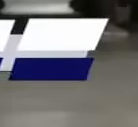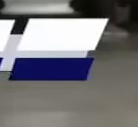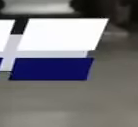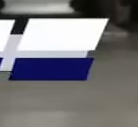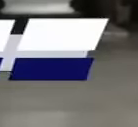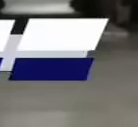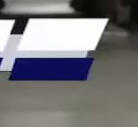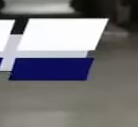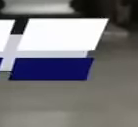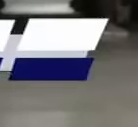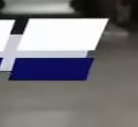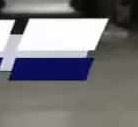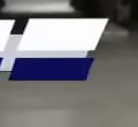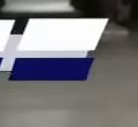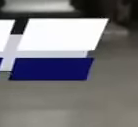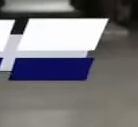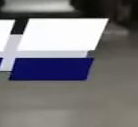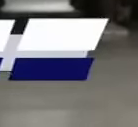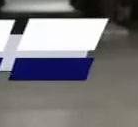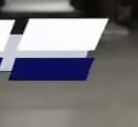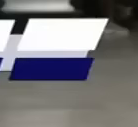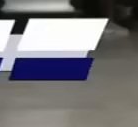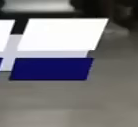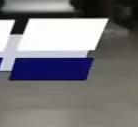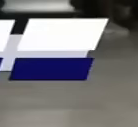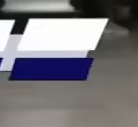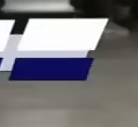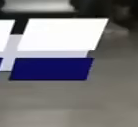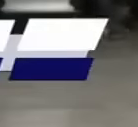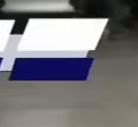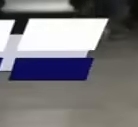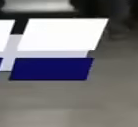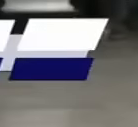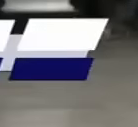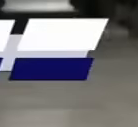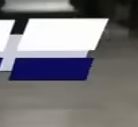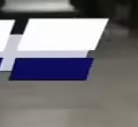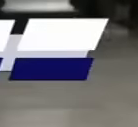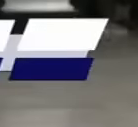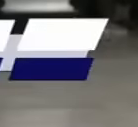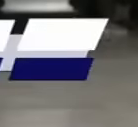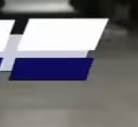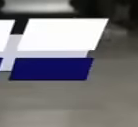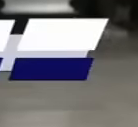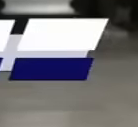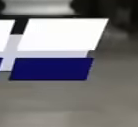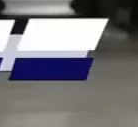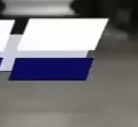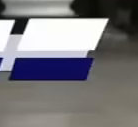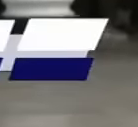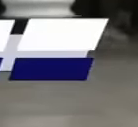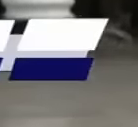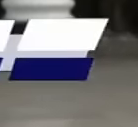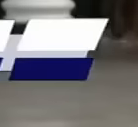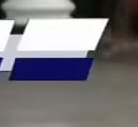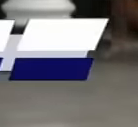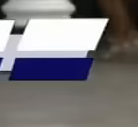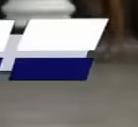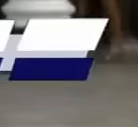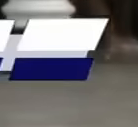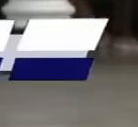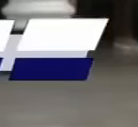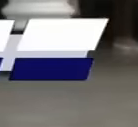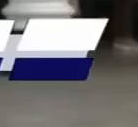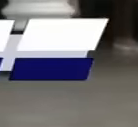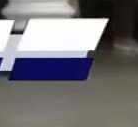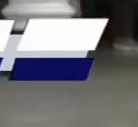iraní, el cual quedó aprobado y fue designada una comisión especial para llevar dicho proyecto de acuerdo hasta la Embajada de